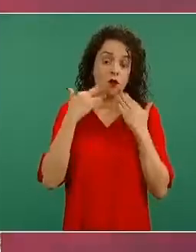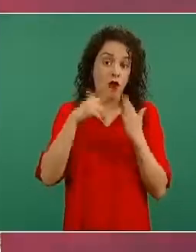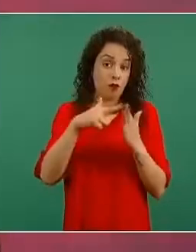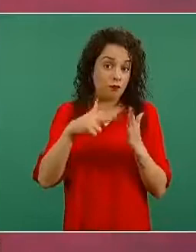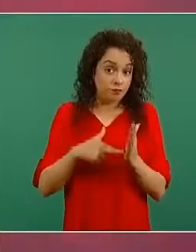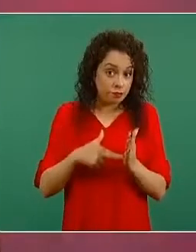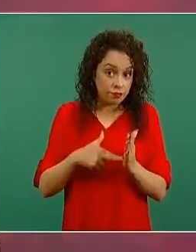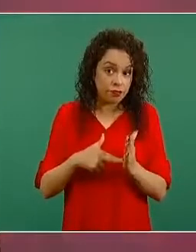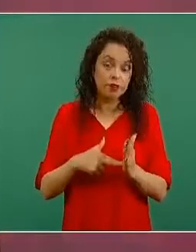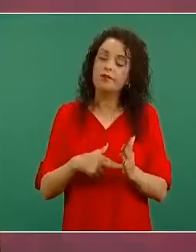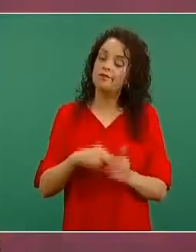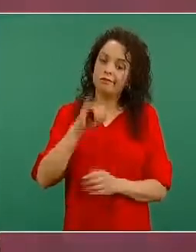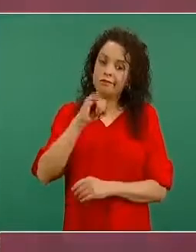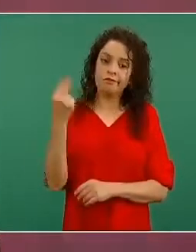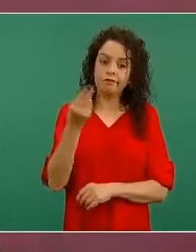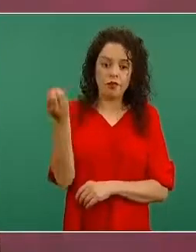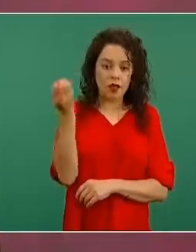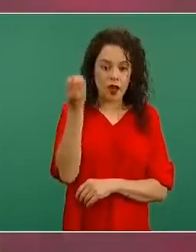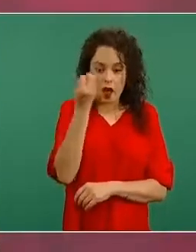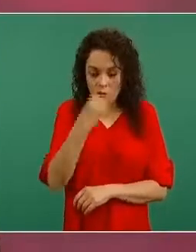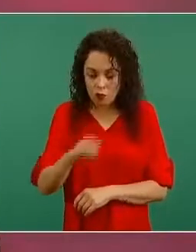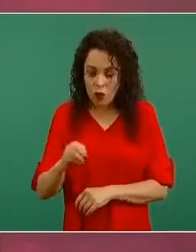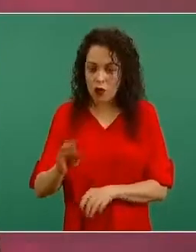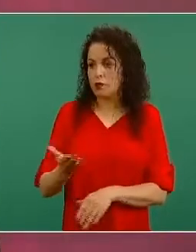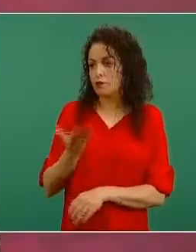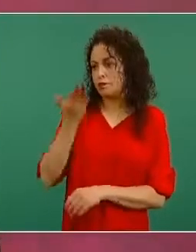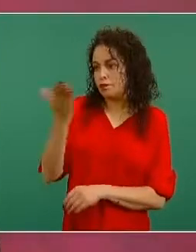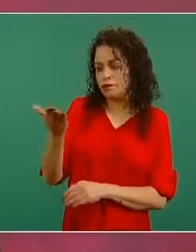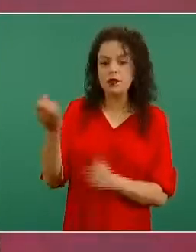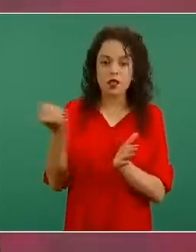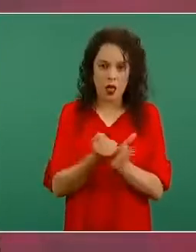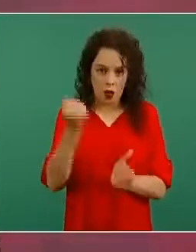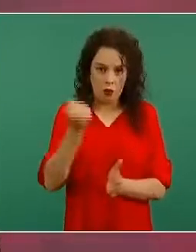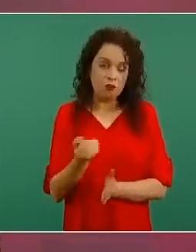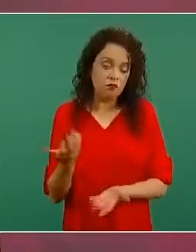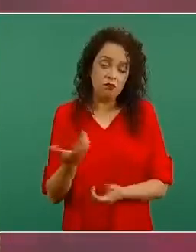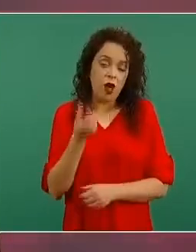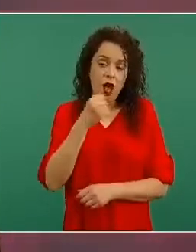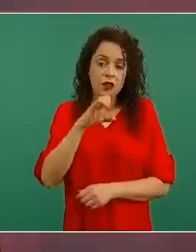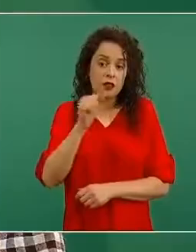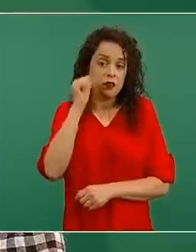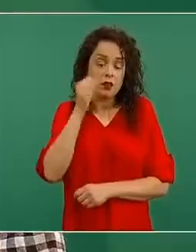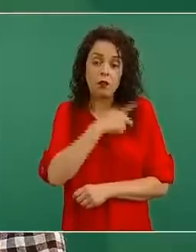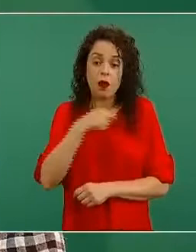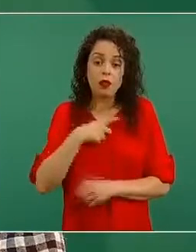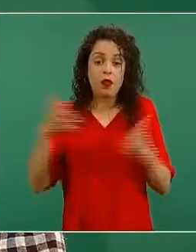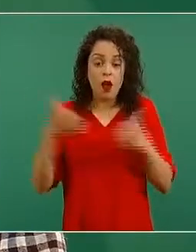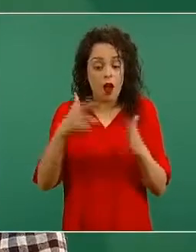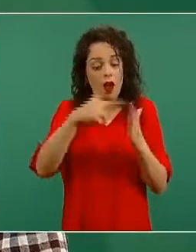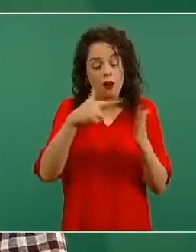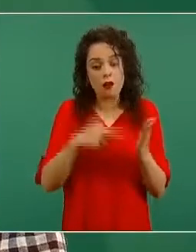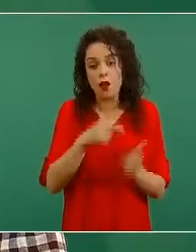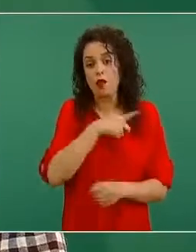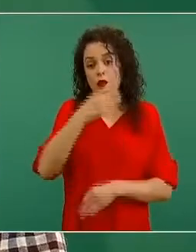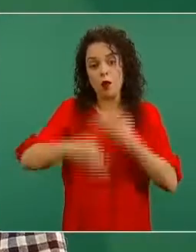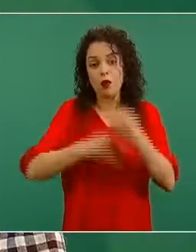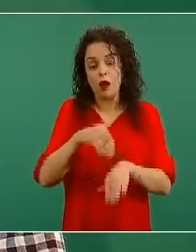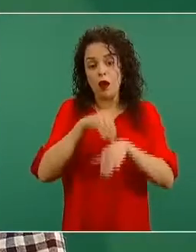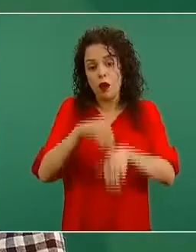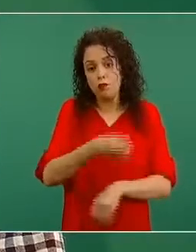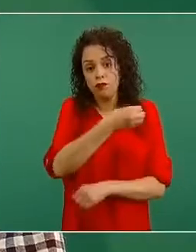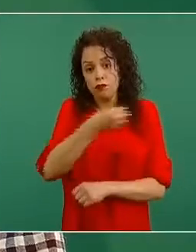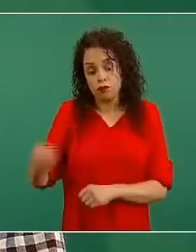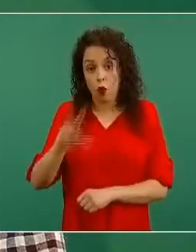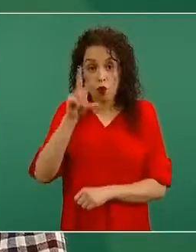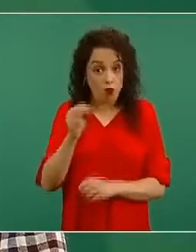luego tendrán que regularizarse. No hay duda, para eso son los reglamentos, para establecer las reglas que deben seguir. Todo lo que no se siga